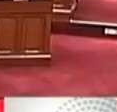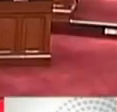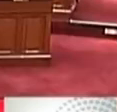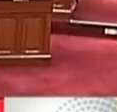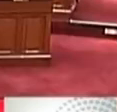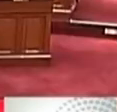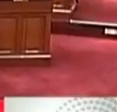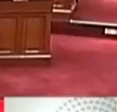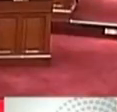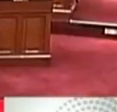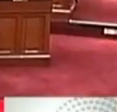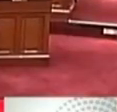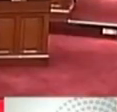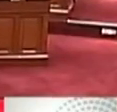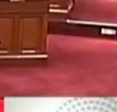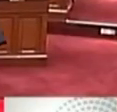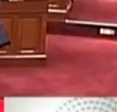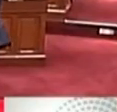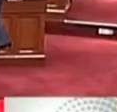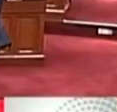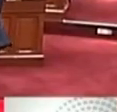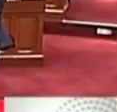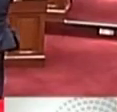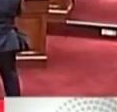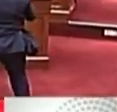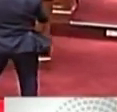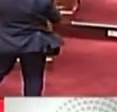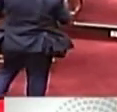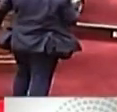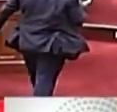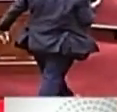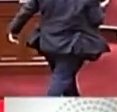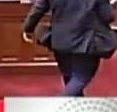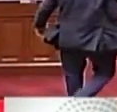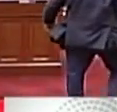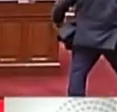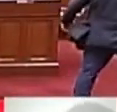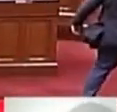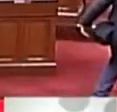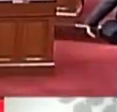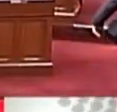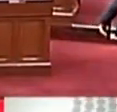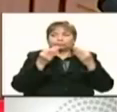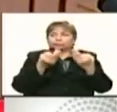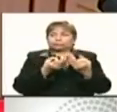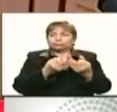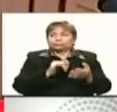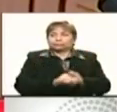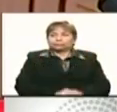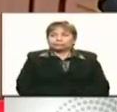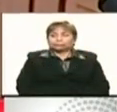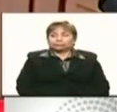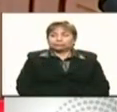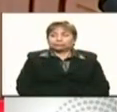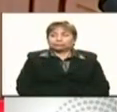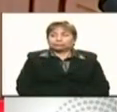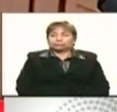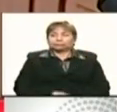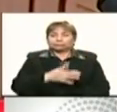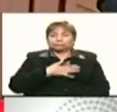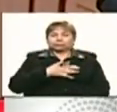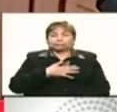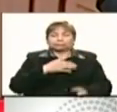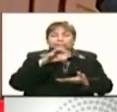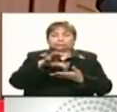ha previsto así, simplemente. Precisamente, doctor Ferrero, lo que se busca es modificar este artículo,